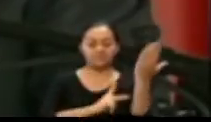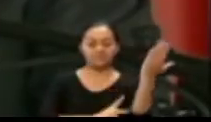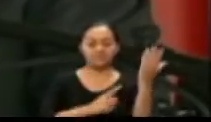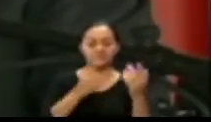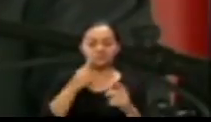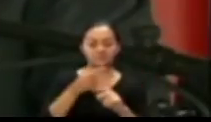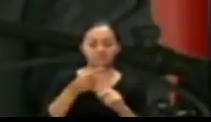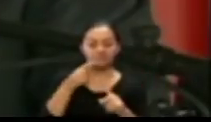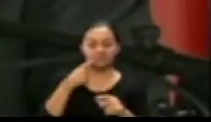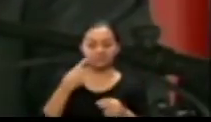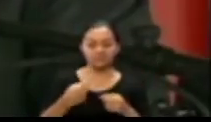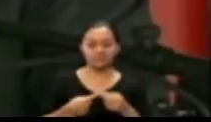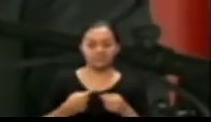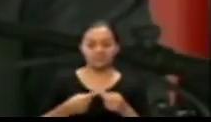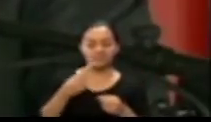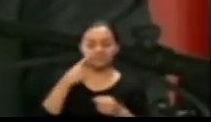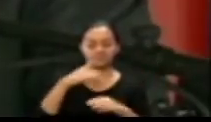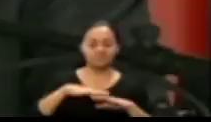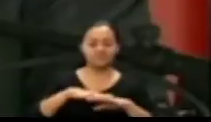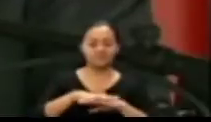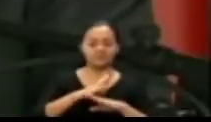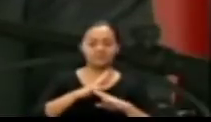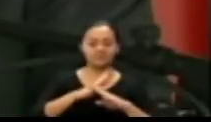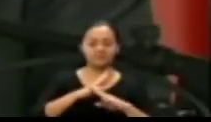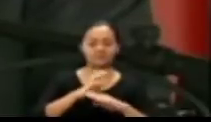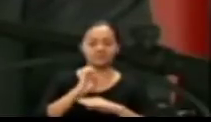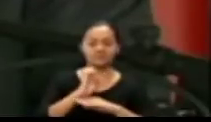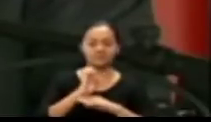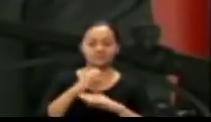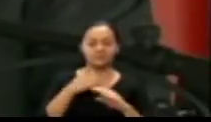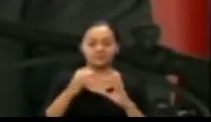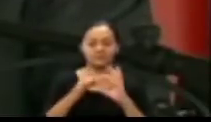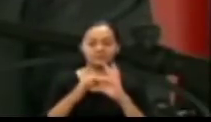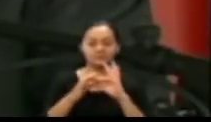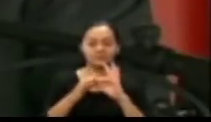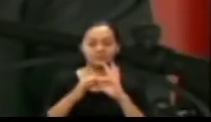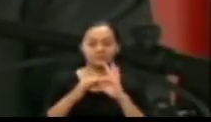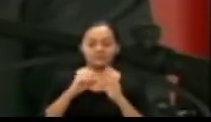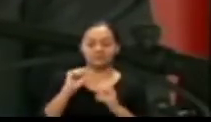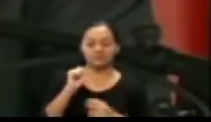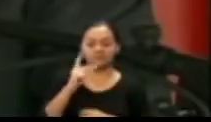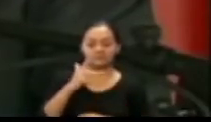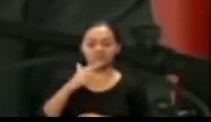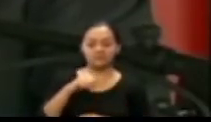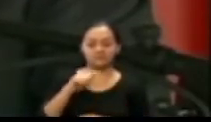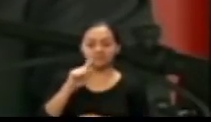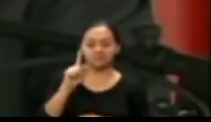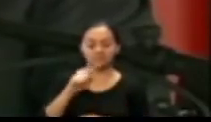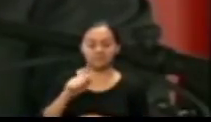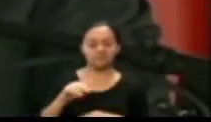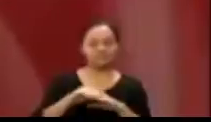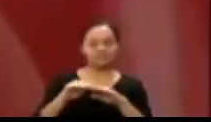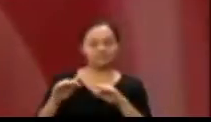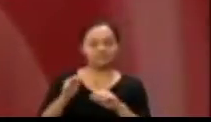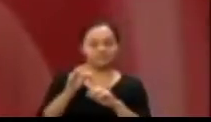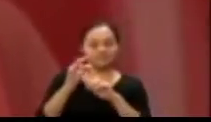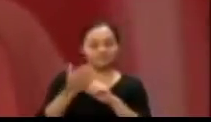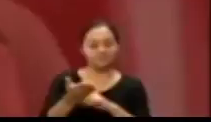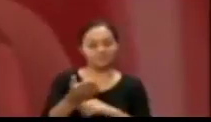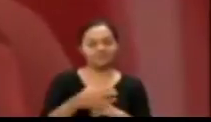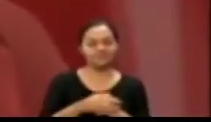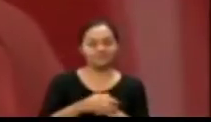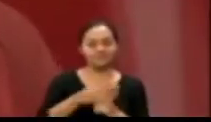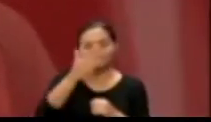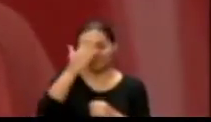desde la capital de la República para la red Habla Ecuador, mi compañera Maribel Sánchez será parte de este panel con invitados especiales. ¿Qué tal, Maribel? Buenos